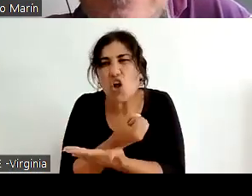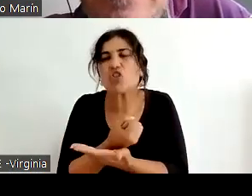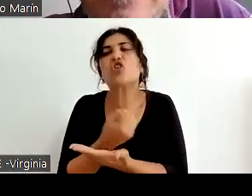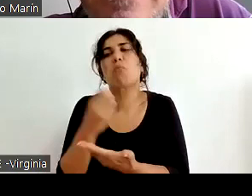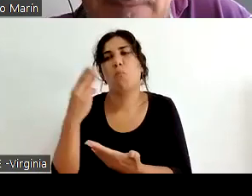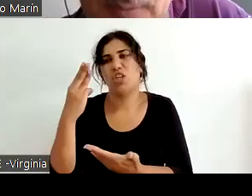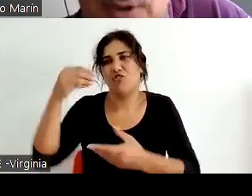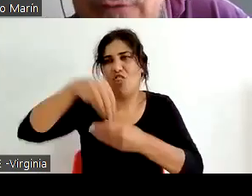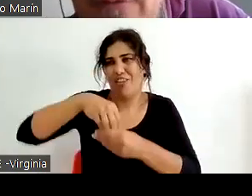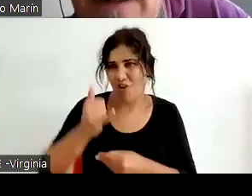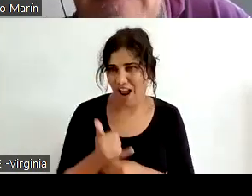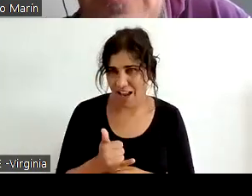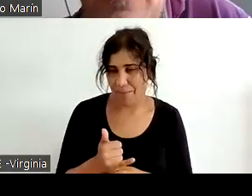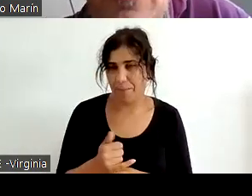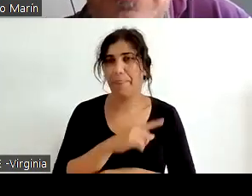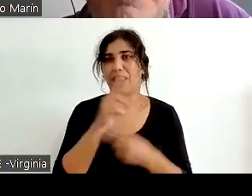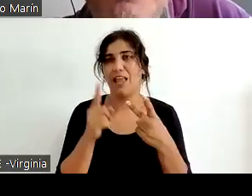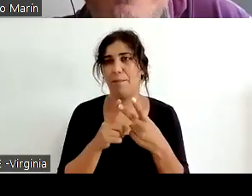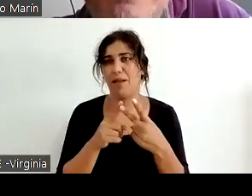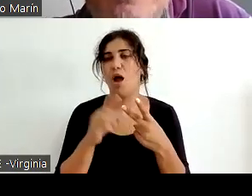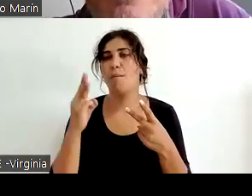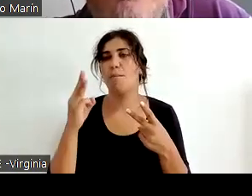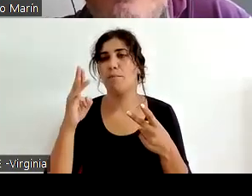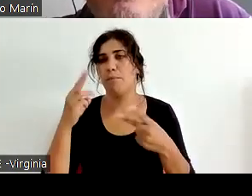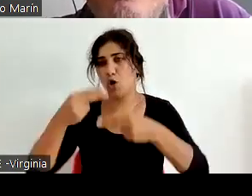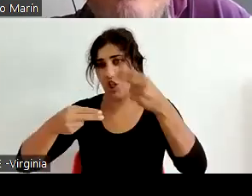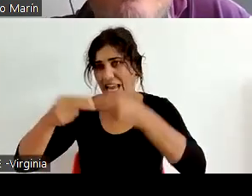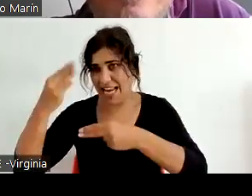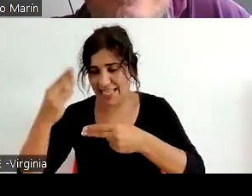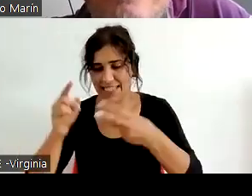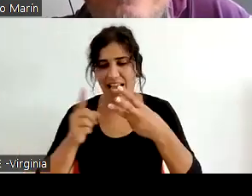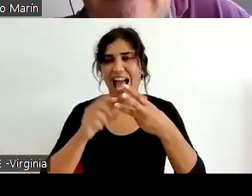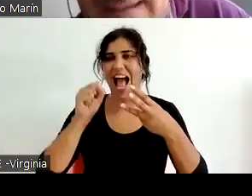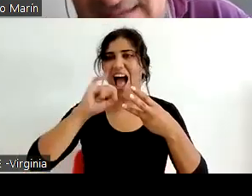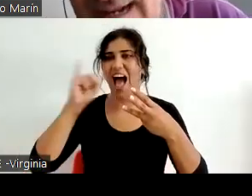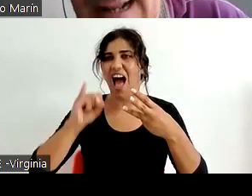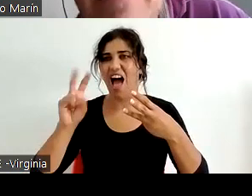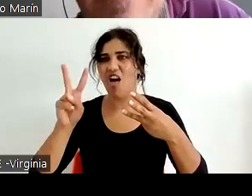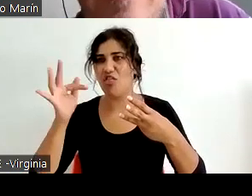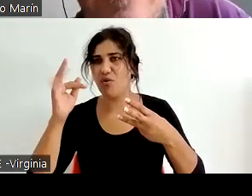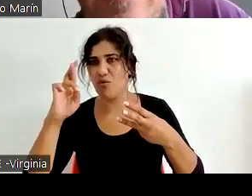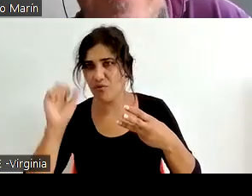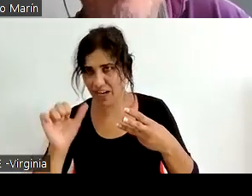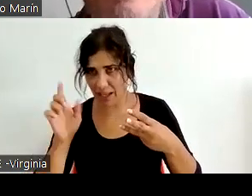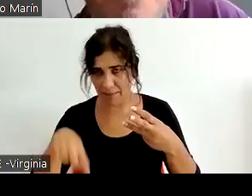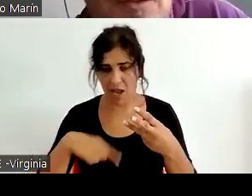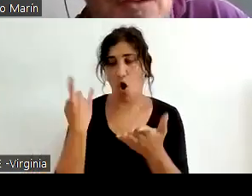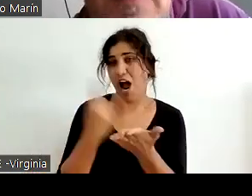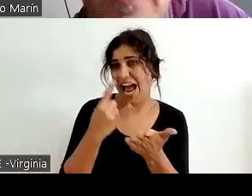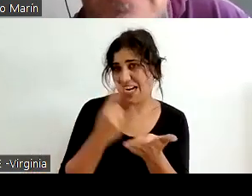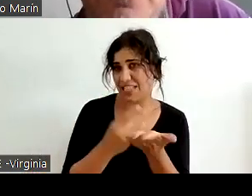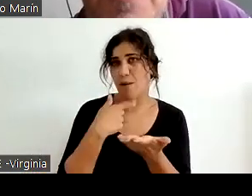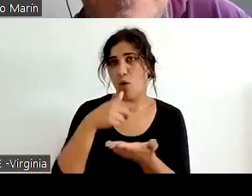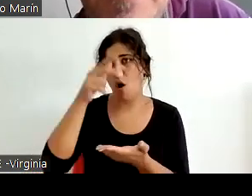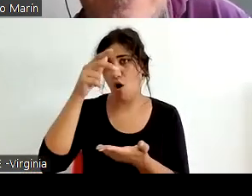proteínas y el propio azufre, como oligoelemento del pescado y de la carne de las aves, que también